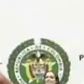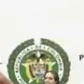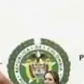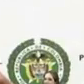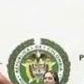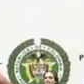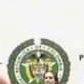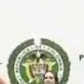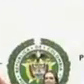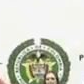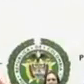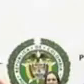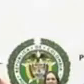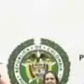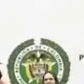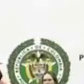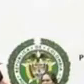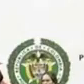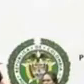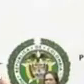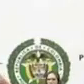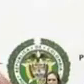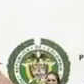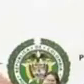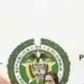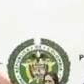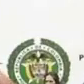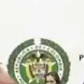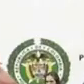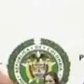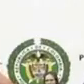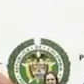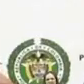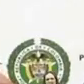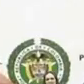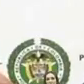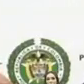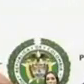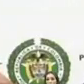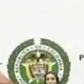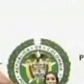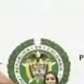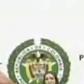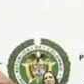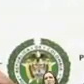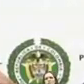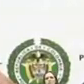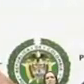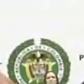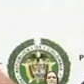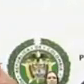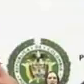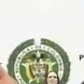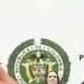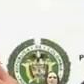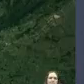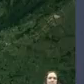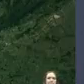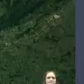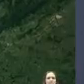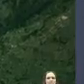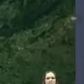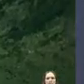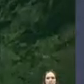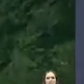de inteligencia e investigación para dar con la captura de los otros responsables que se han visto vinculados a este caso de nuestro policía